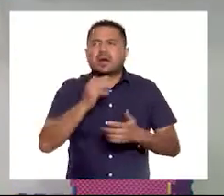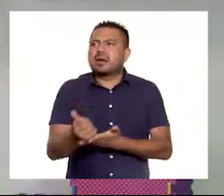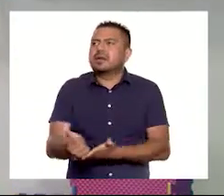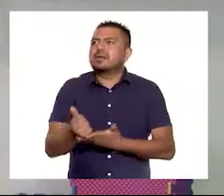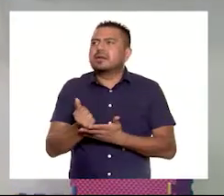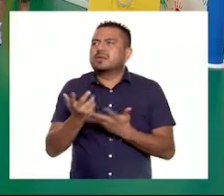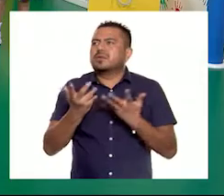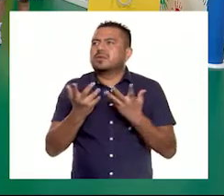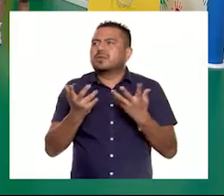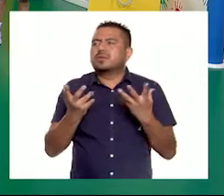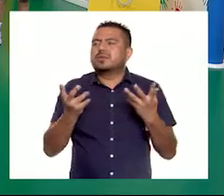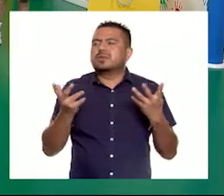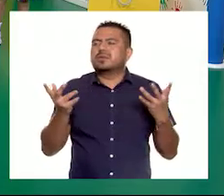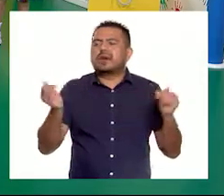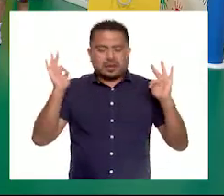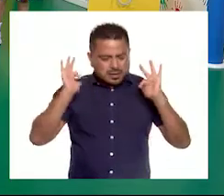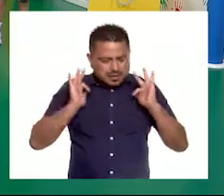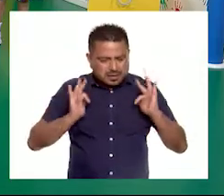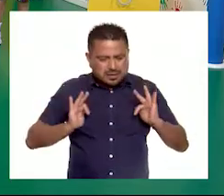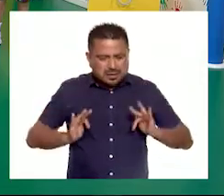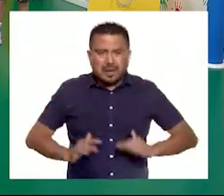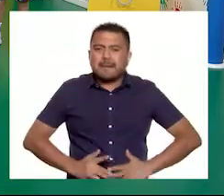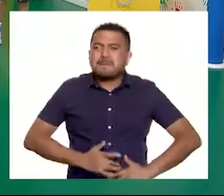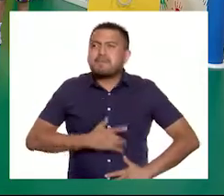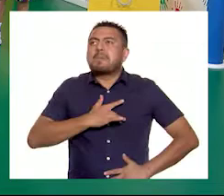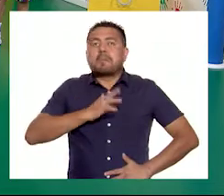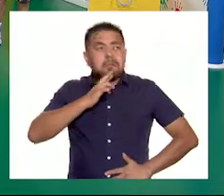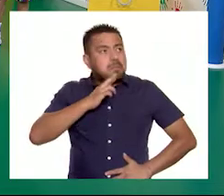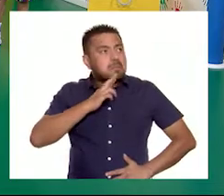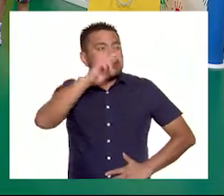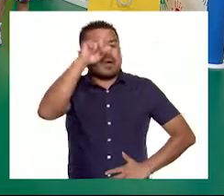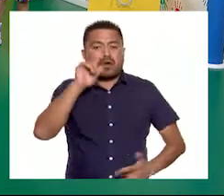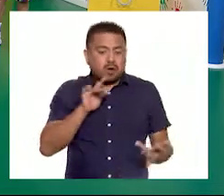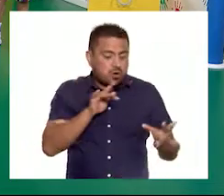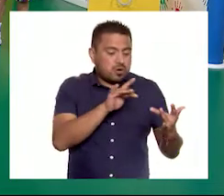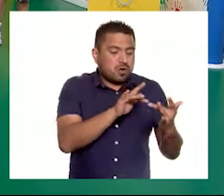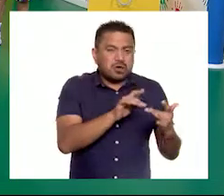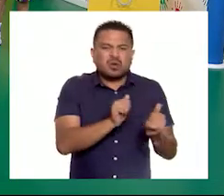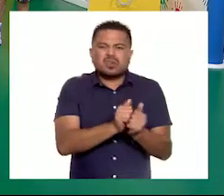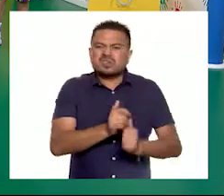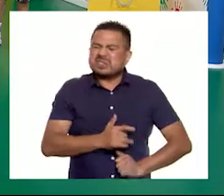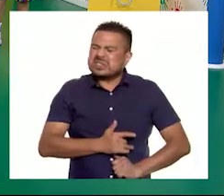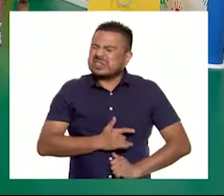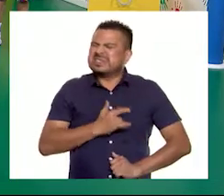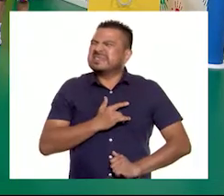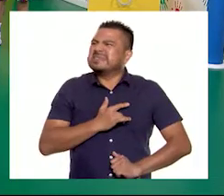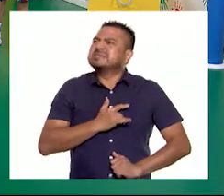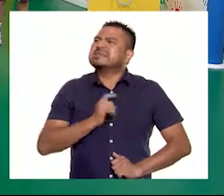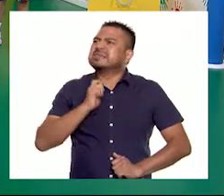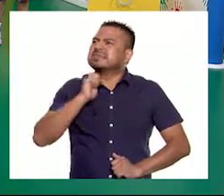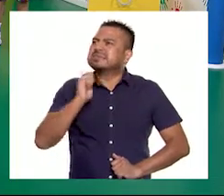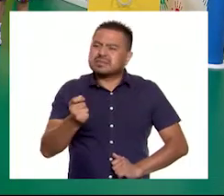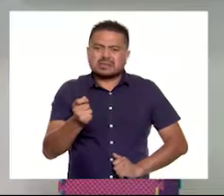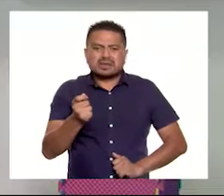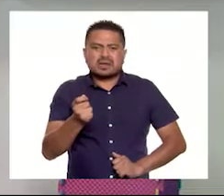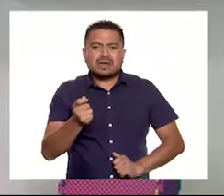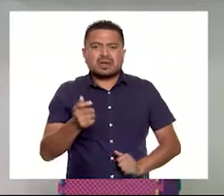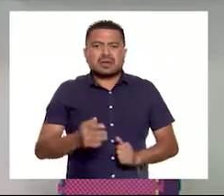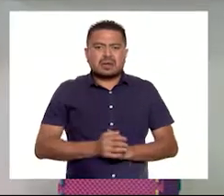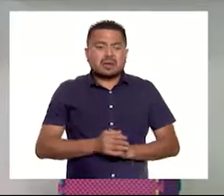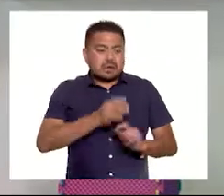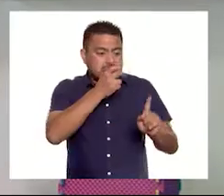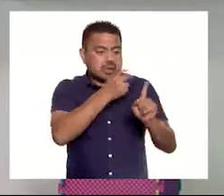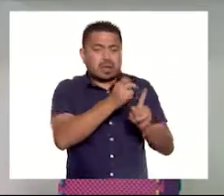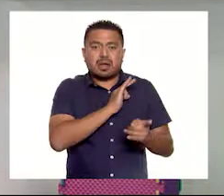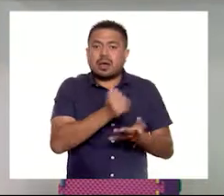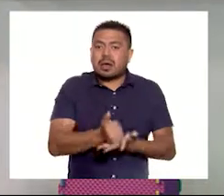ayuda a relajarte, te ayuda a sentirte mejor. Cuando estás en contacto con tus sensaciones, con tus sentidos, ¿sí?,